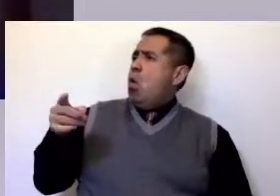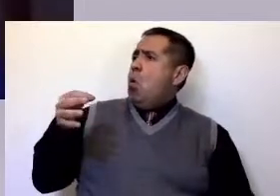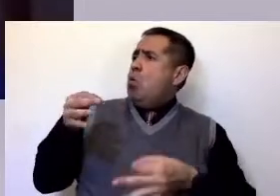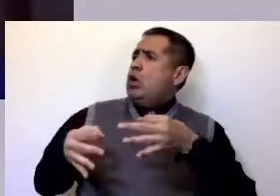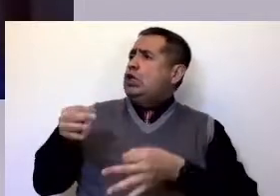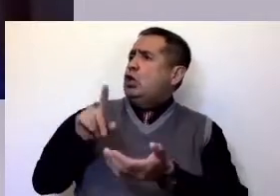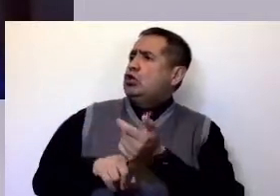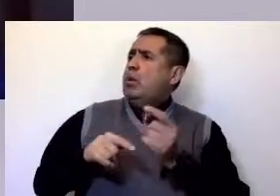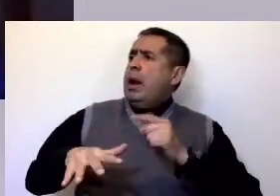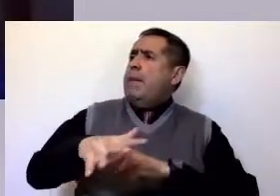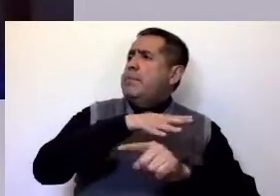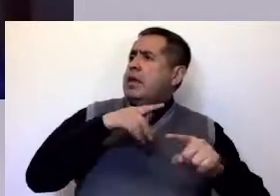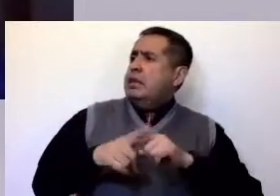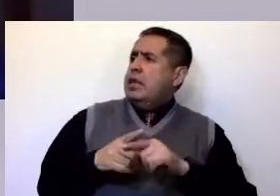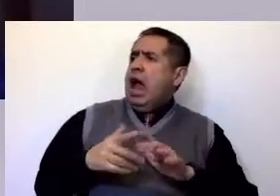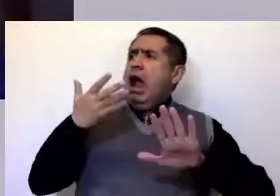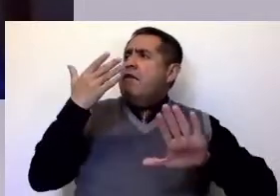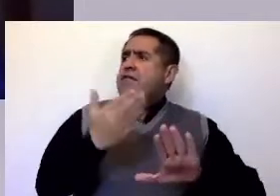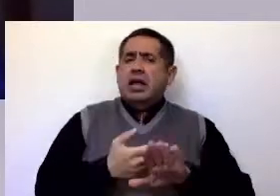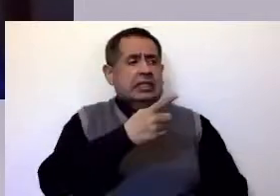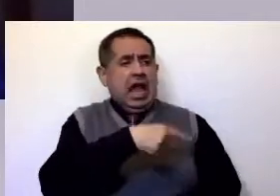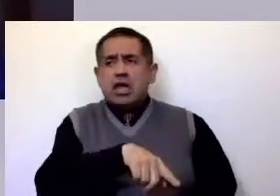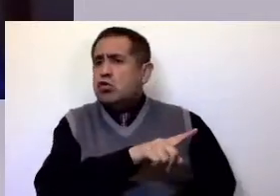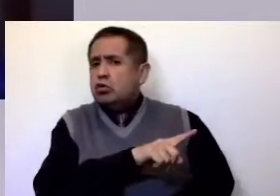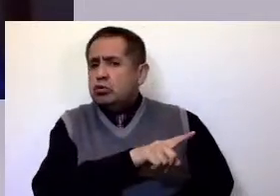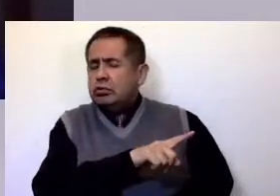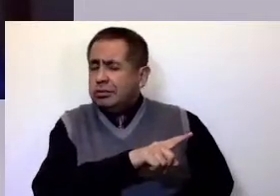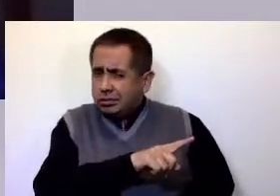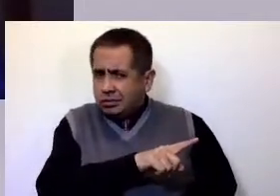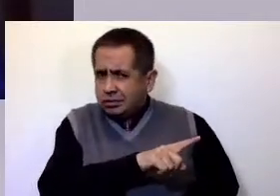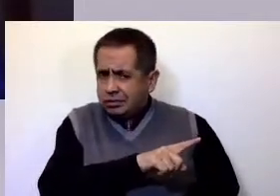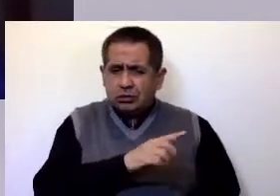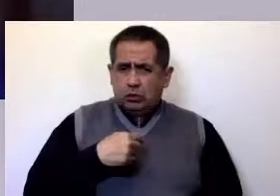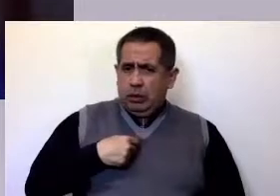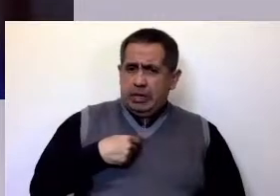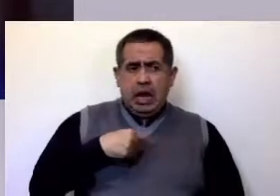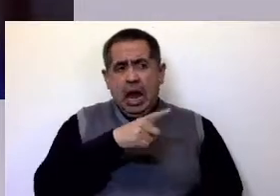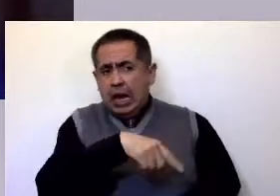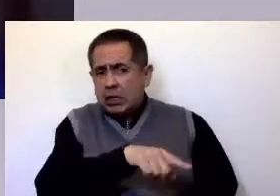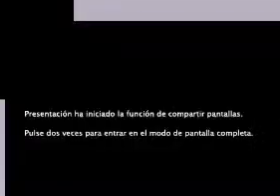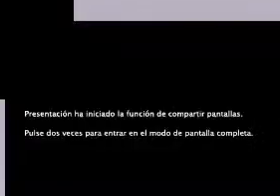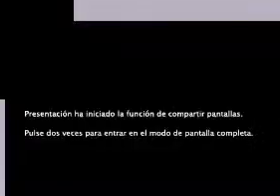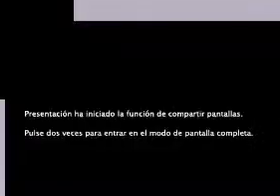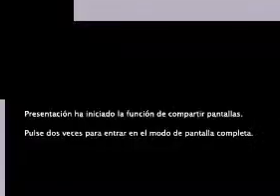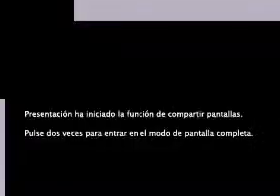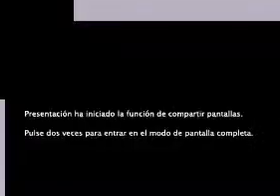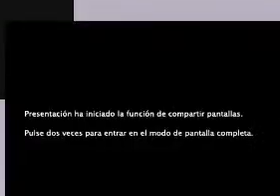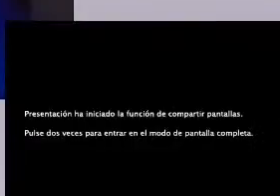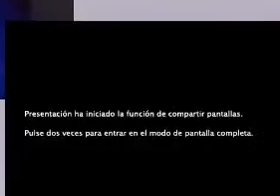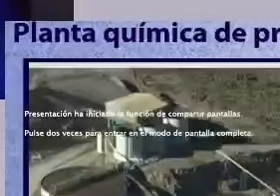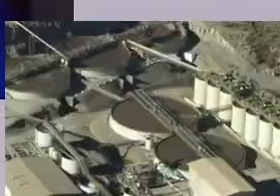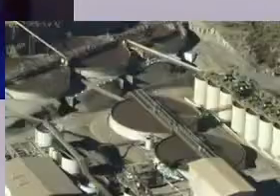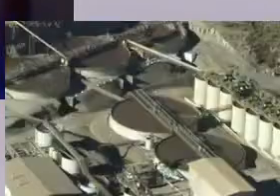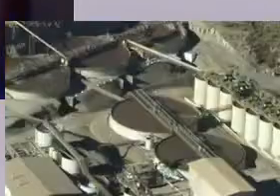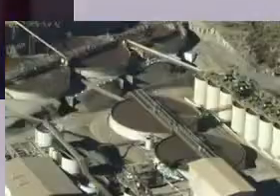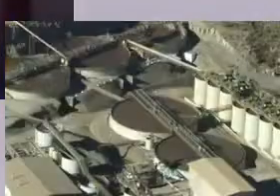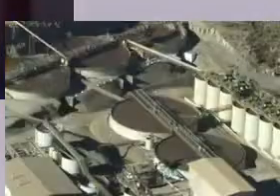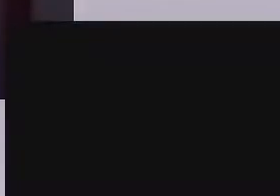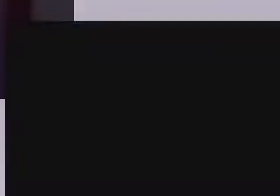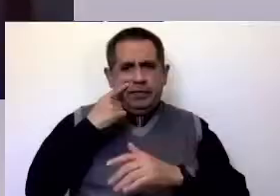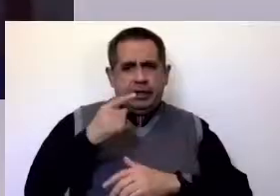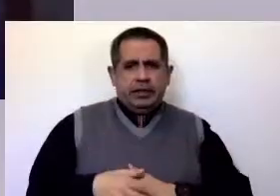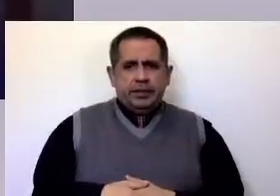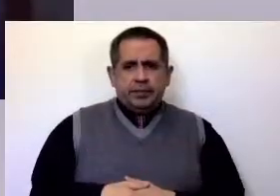ambiental una cuestión que incide en su mayor o menor tutela el caso es el siguiente una